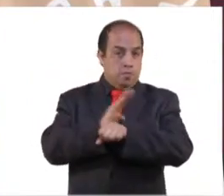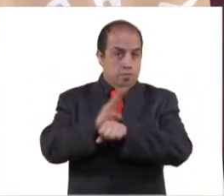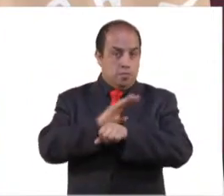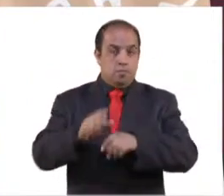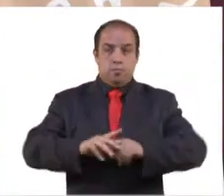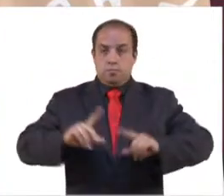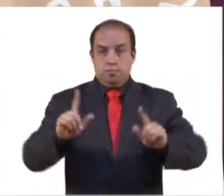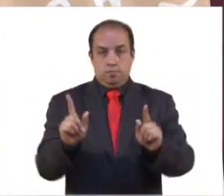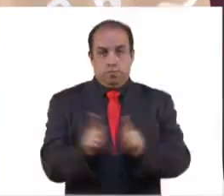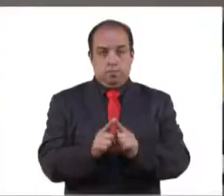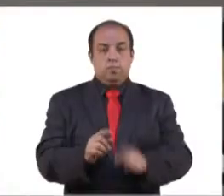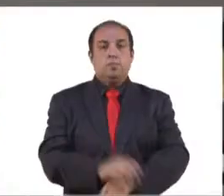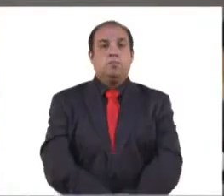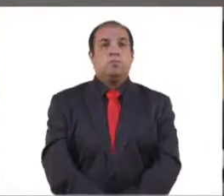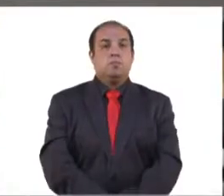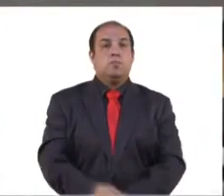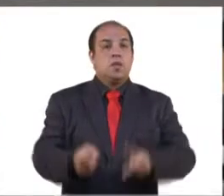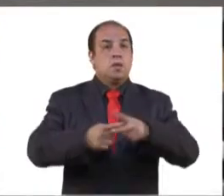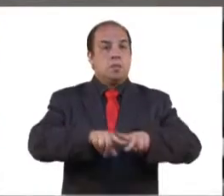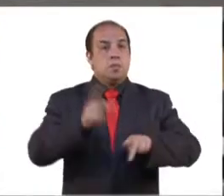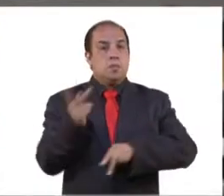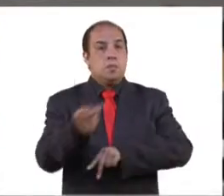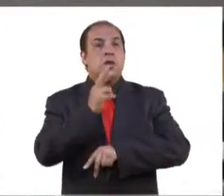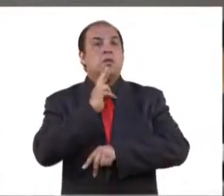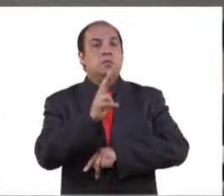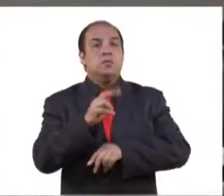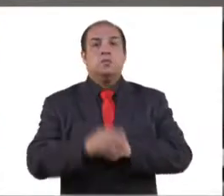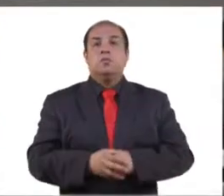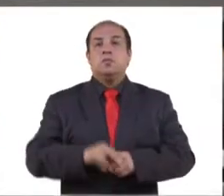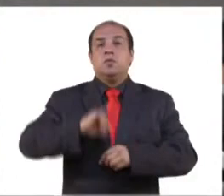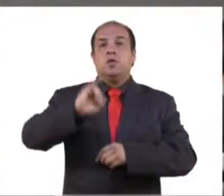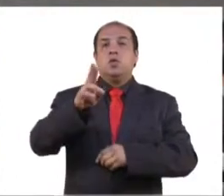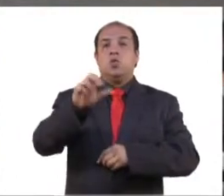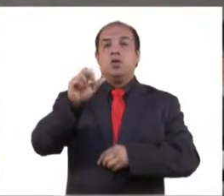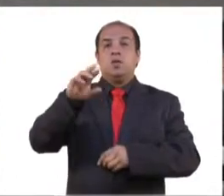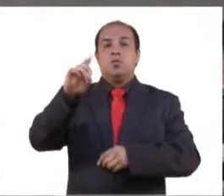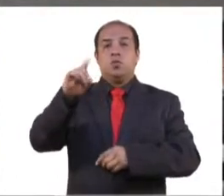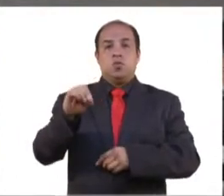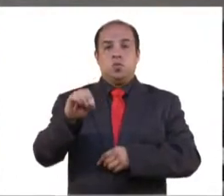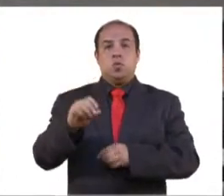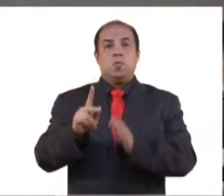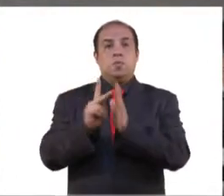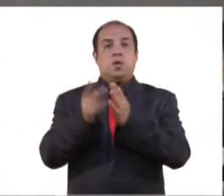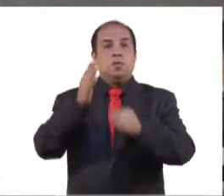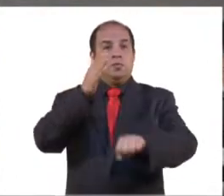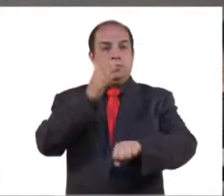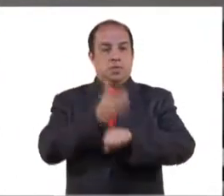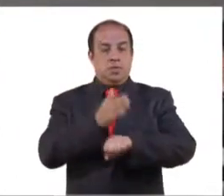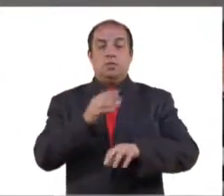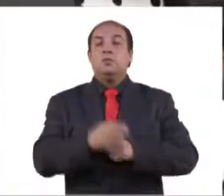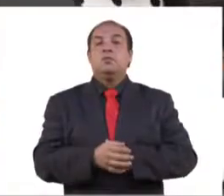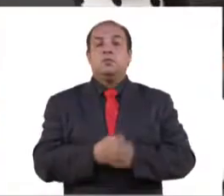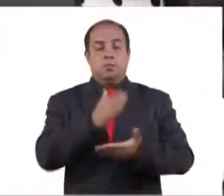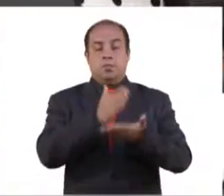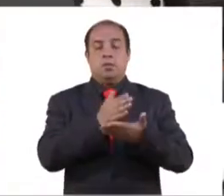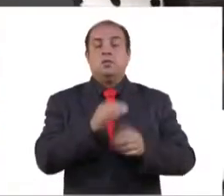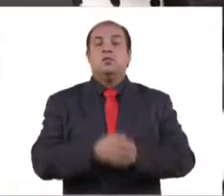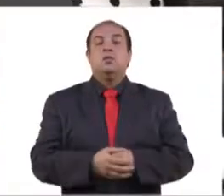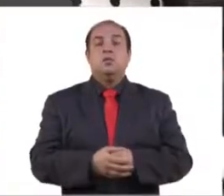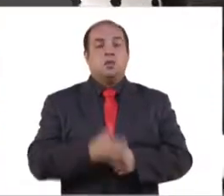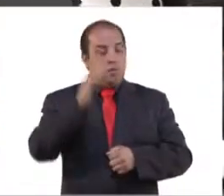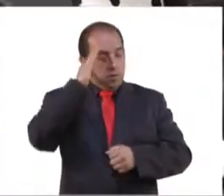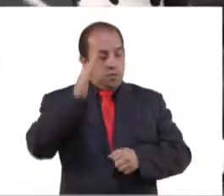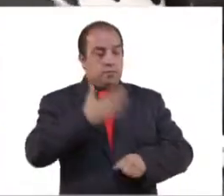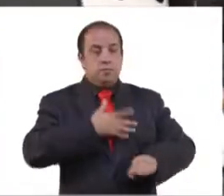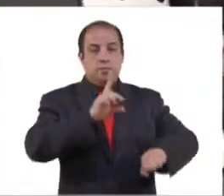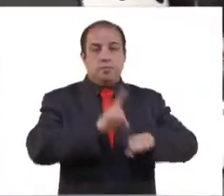Pues eso sería todo. Iniciamos sesión de preguntas y respuestas con Juan Raimundo Hernández del diario Basta. ¿Qué tal? Muy buenos días secretaria,